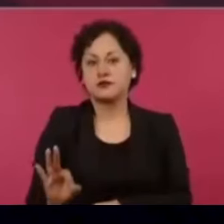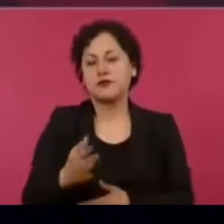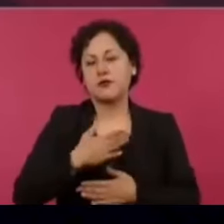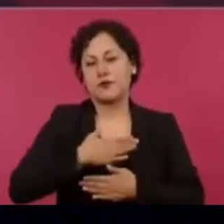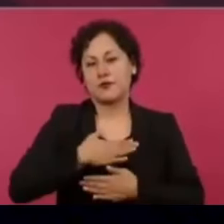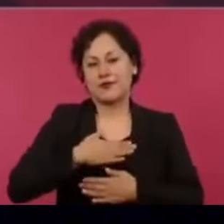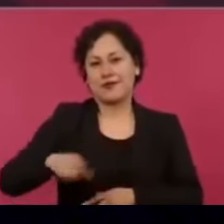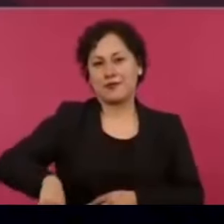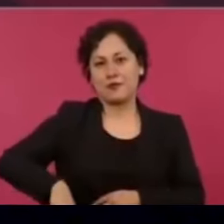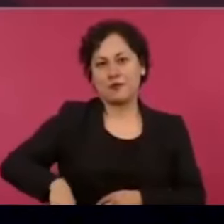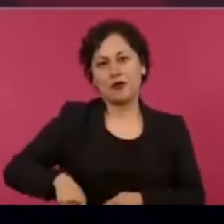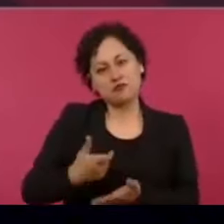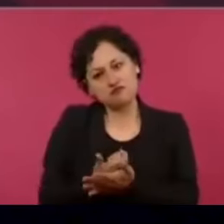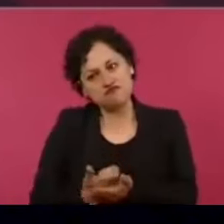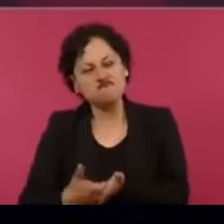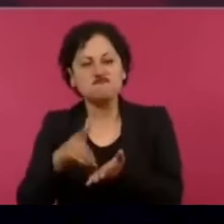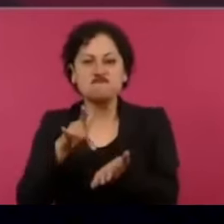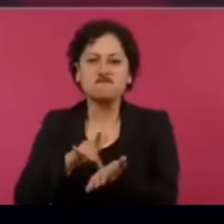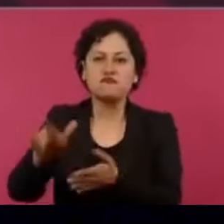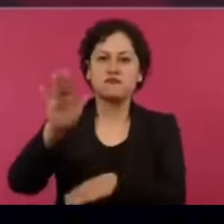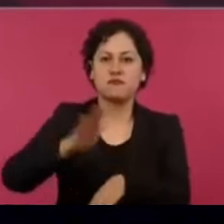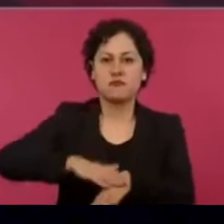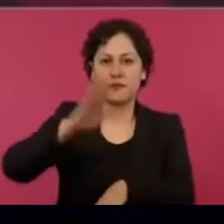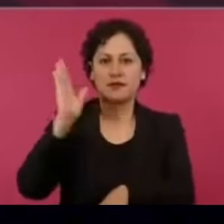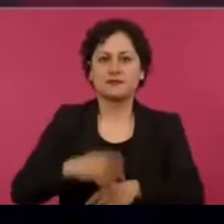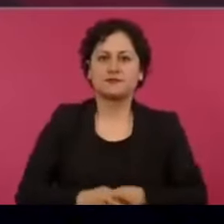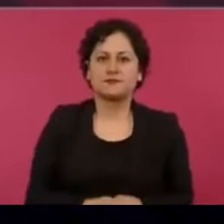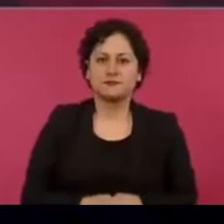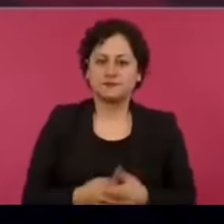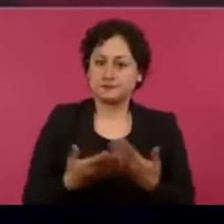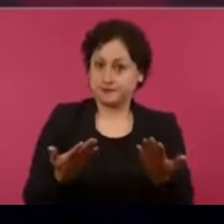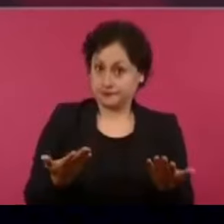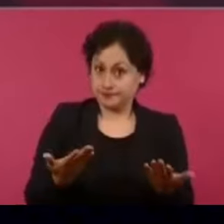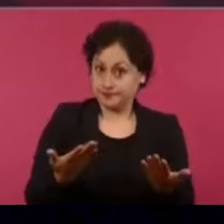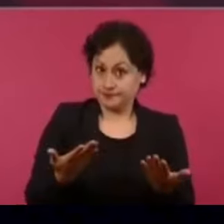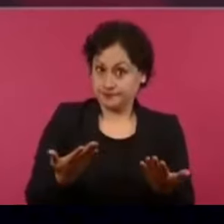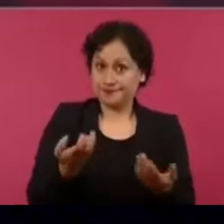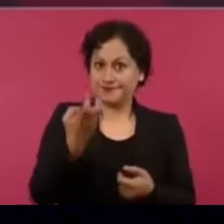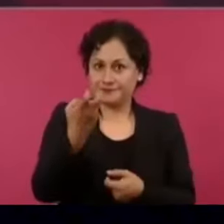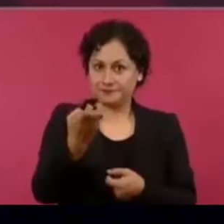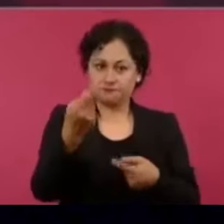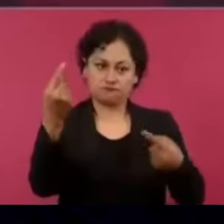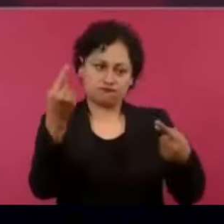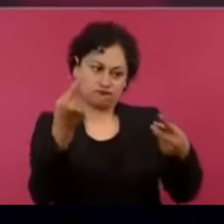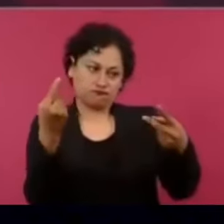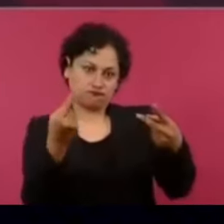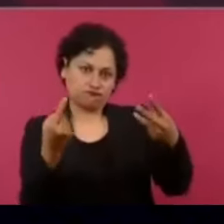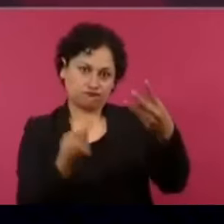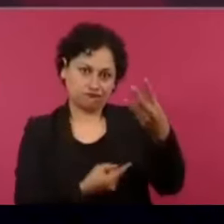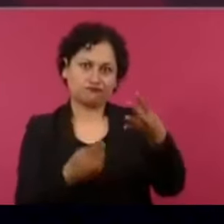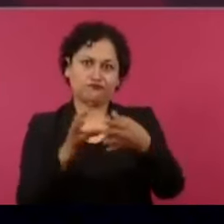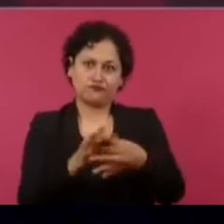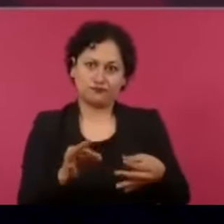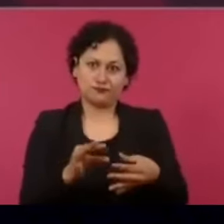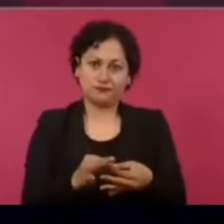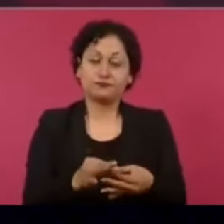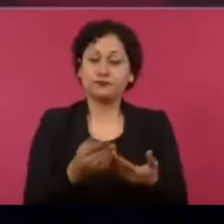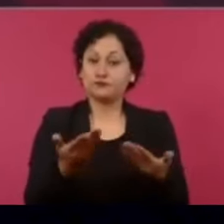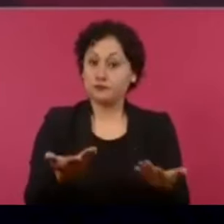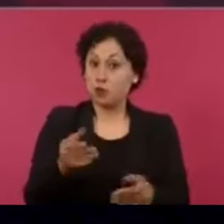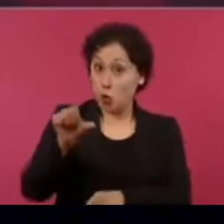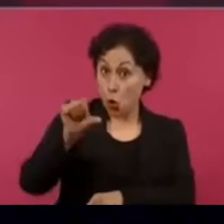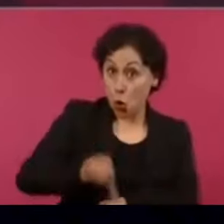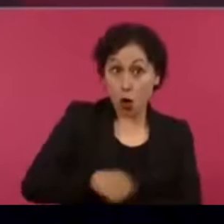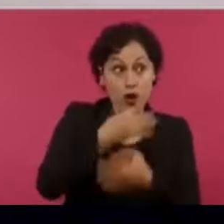nuestro gobierno para aclararlo mejor el día de hoy se anuncia que el